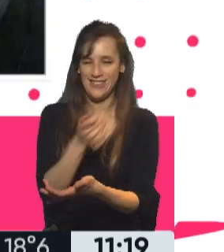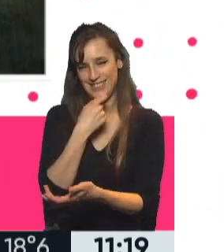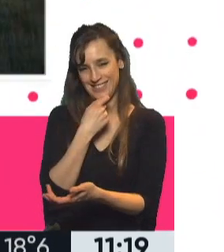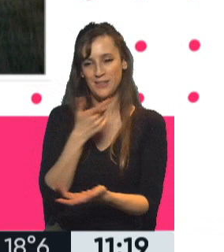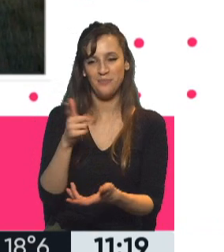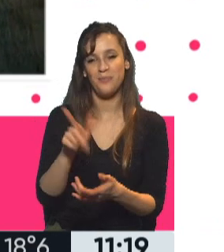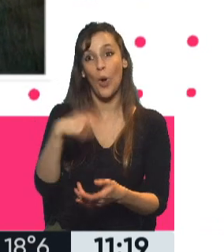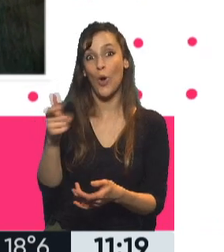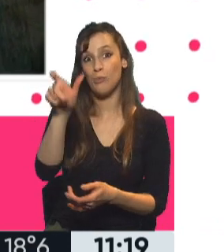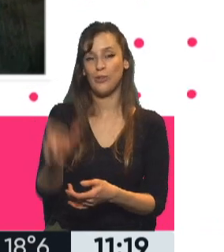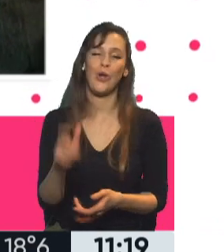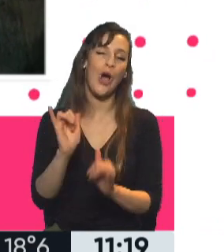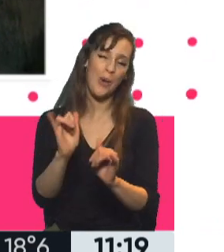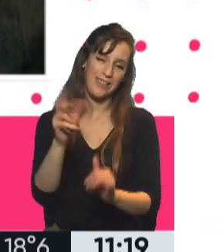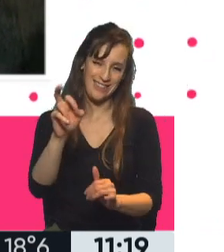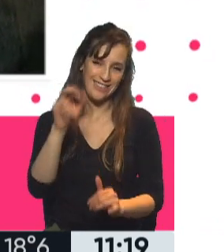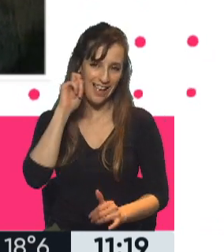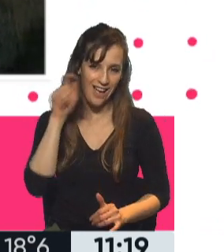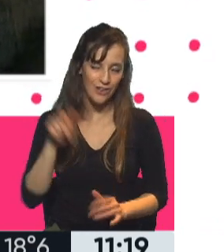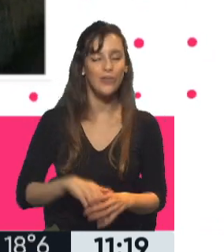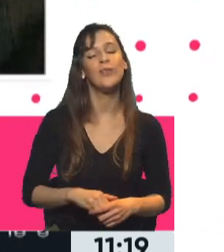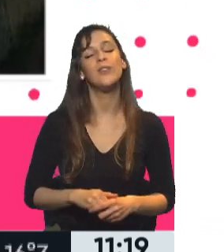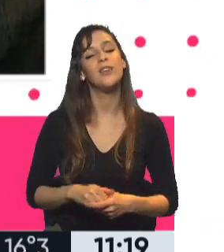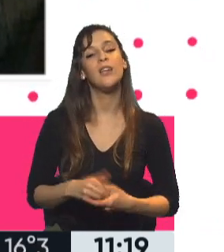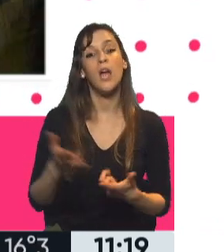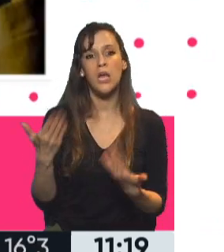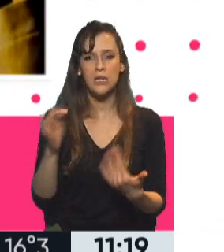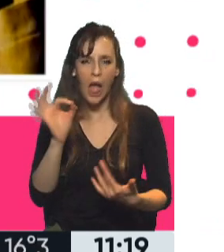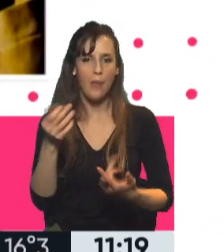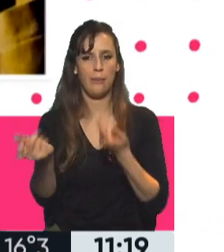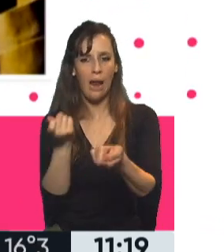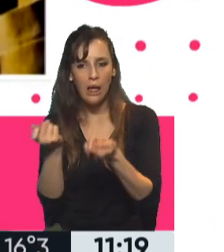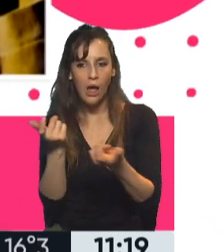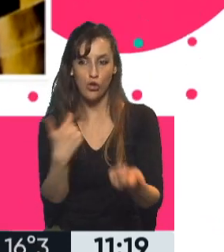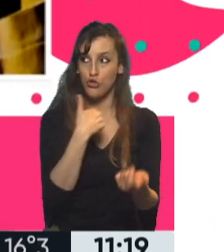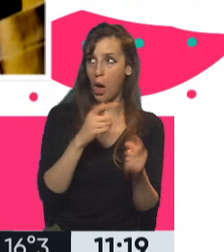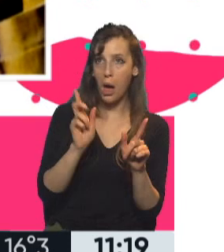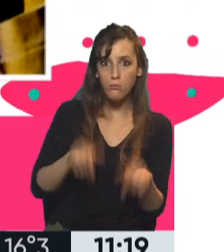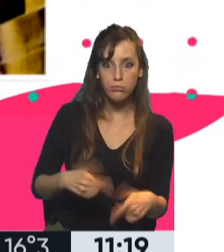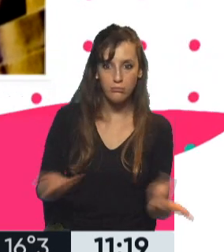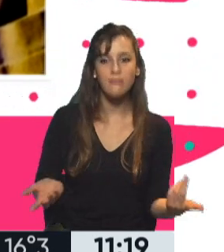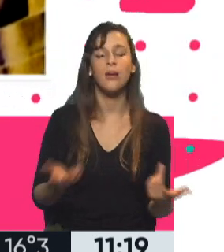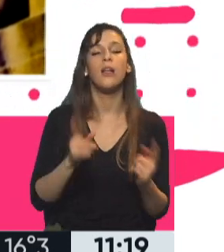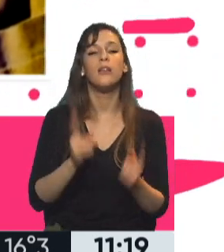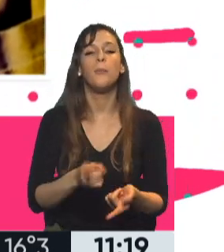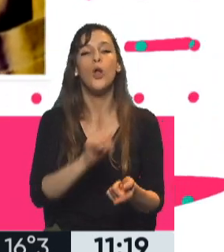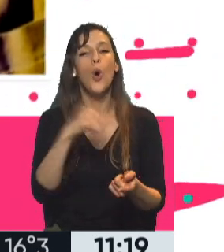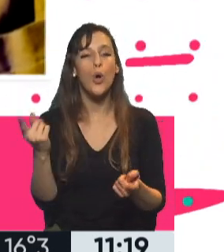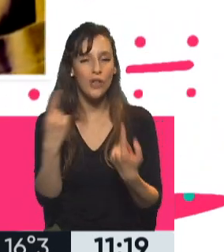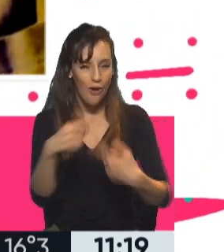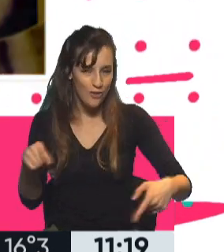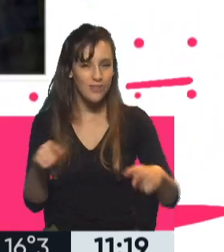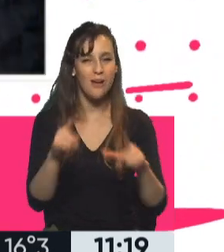mayor. Bueno, y pudimos hacer varias cosas, como ser una cosa que se llamó 8 formas de identidad,